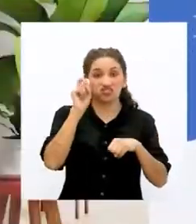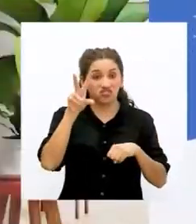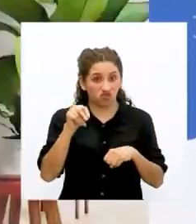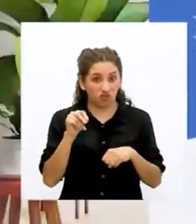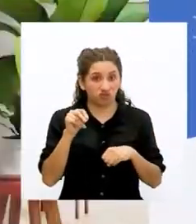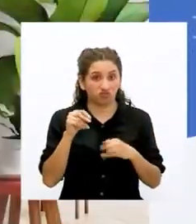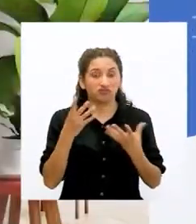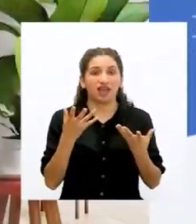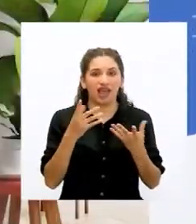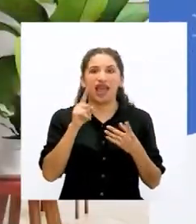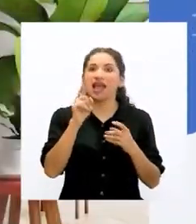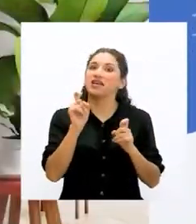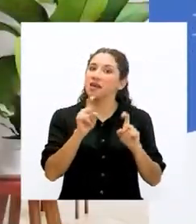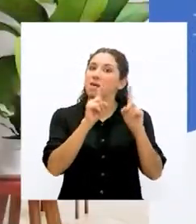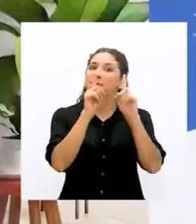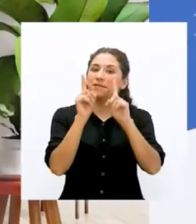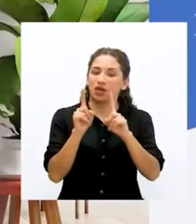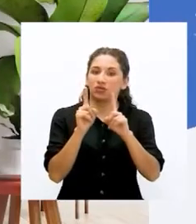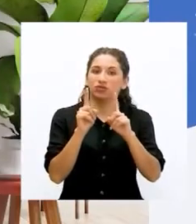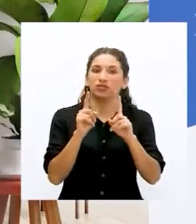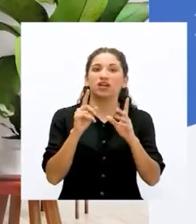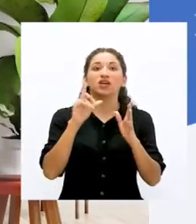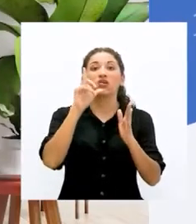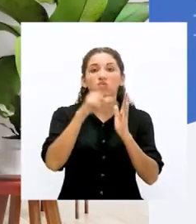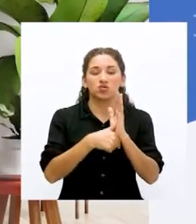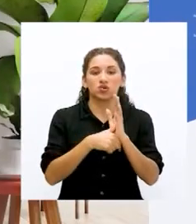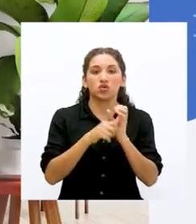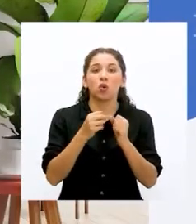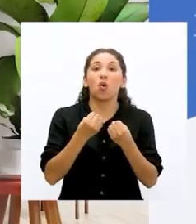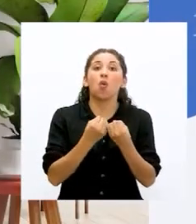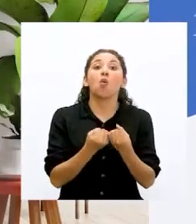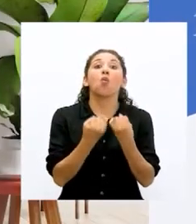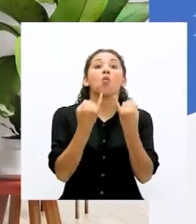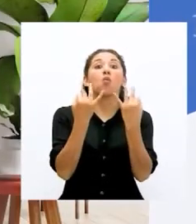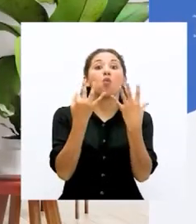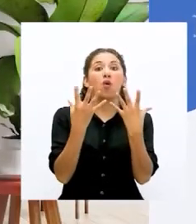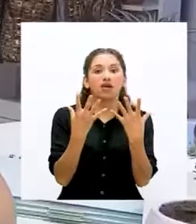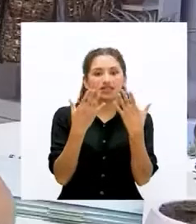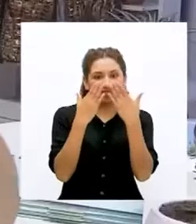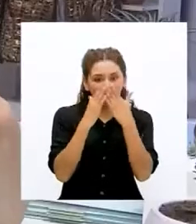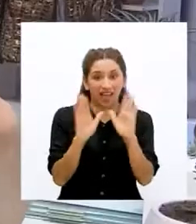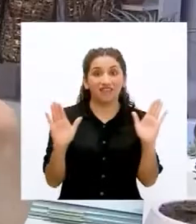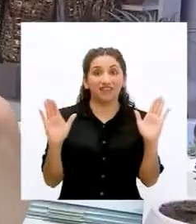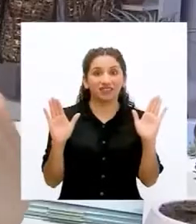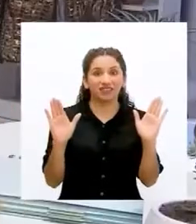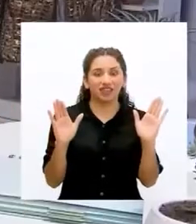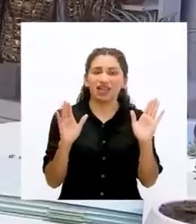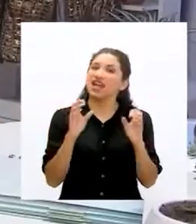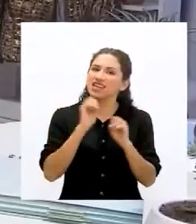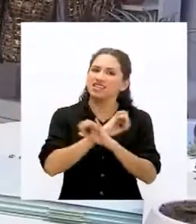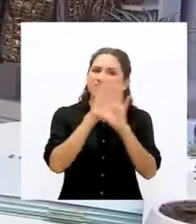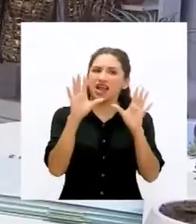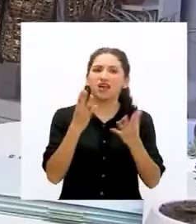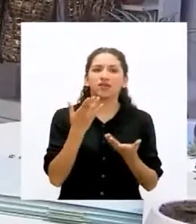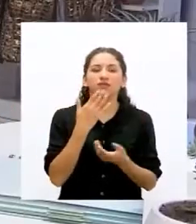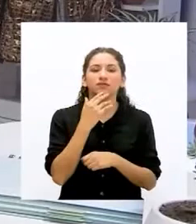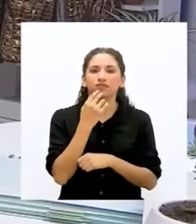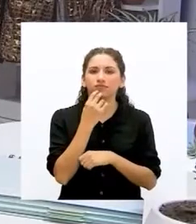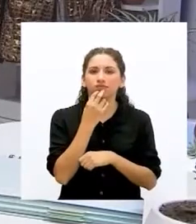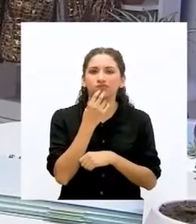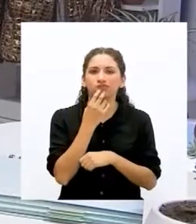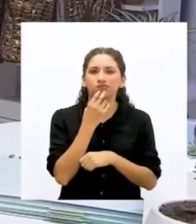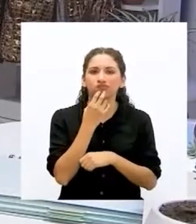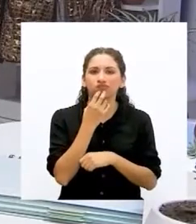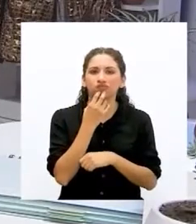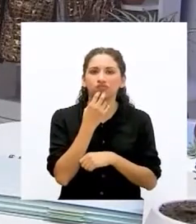bien. ¿Qué tal si intentamos seguir con una pregunta cuantitativa abierta? ¡Claro! A ver, ¿qué